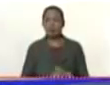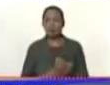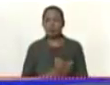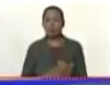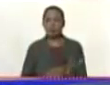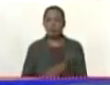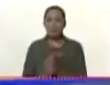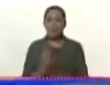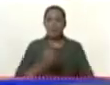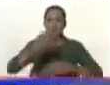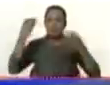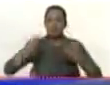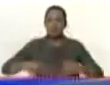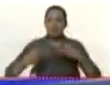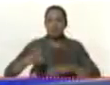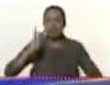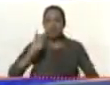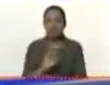¡leales siempre!